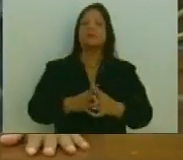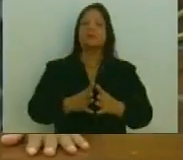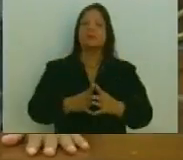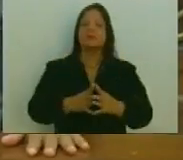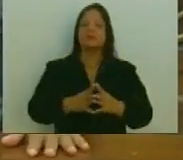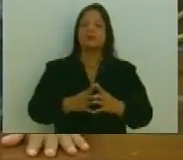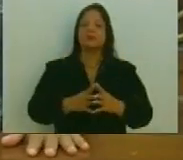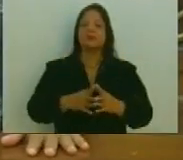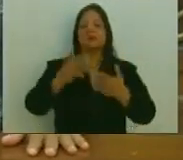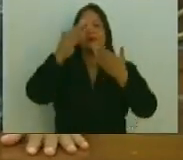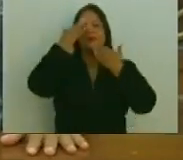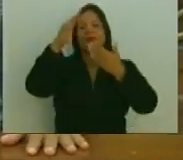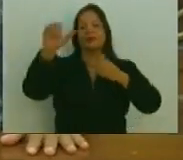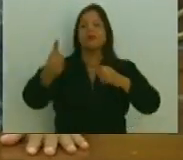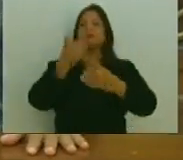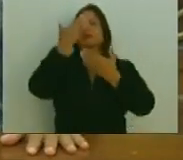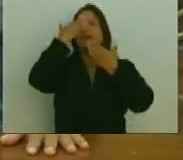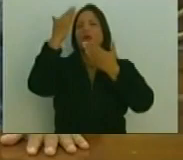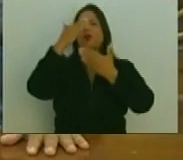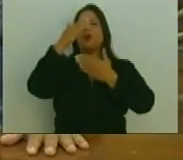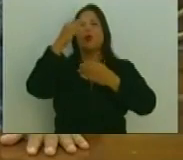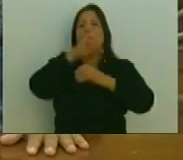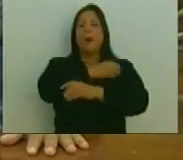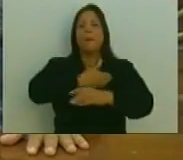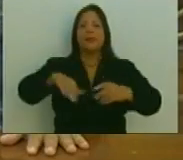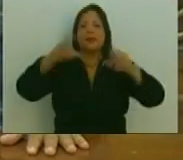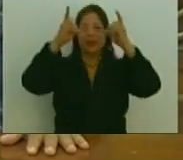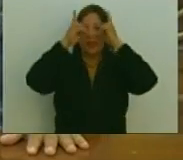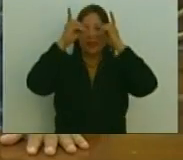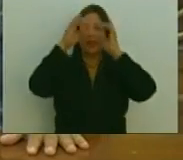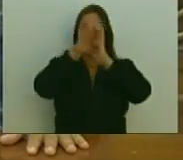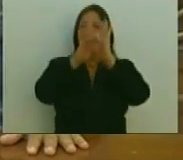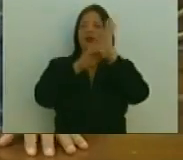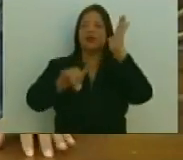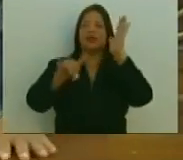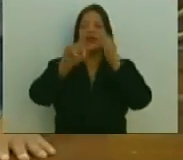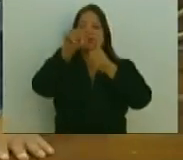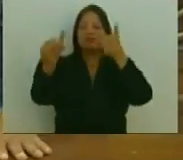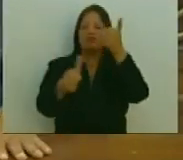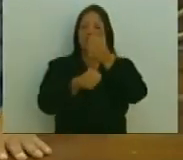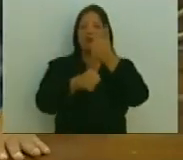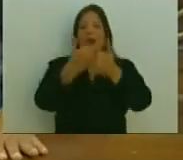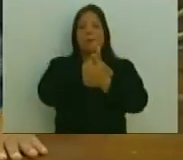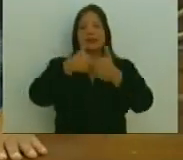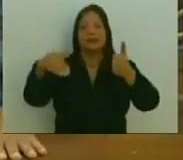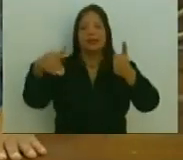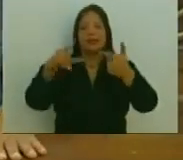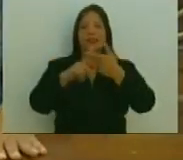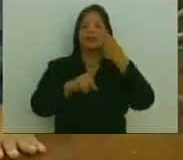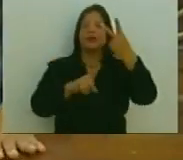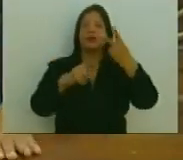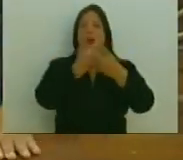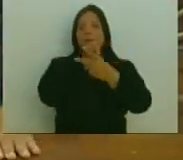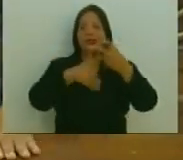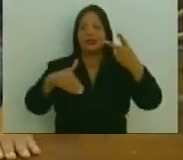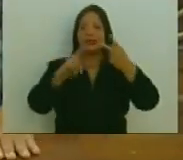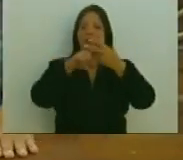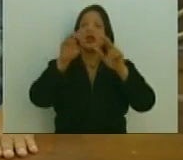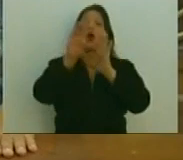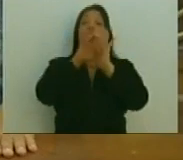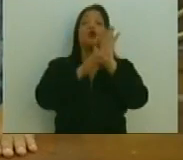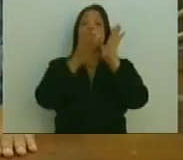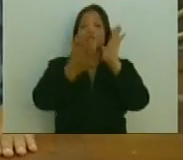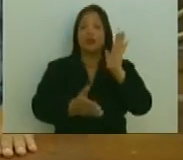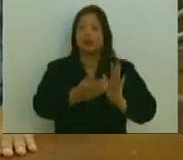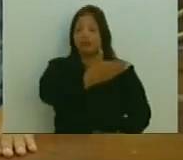A nuestras máximas autoridades, nuestra presidenta, nuestro vicepresidente, a todos ustedes